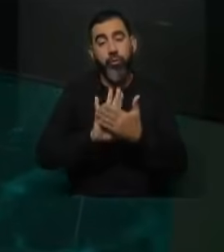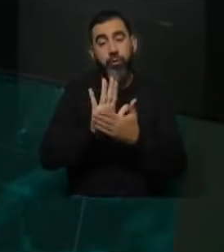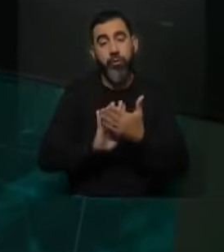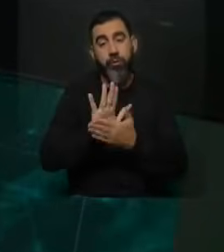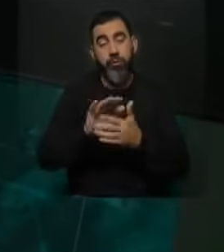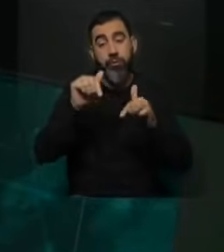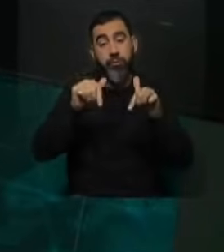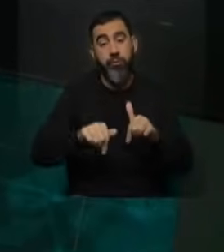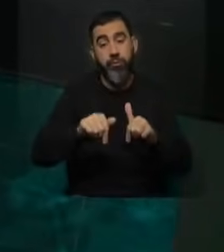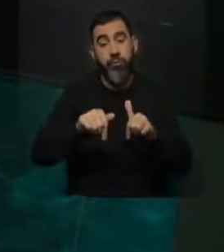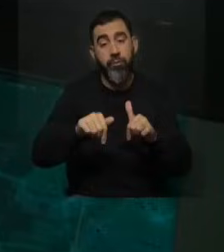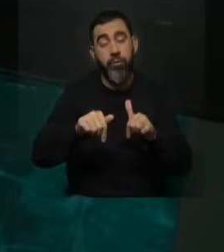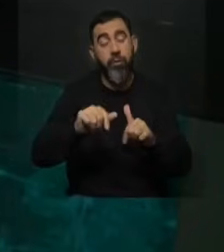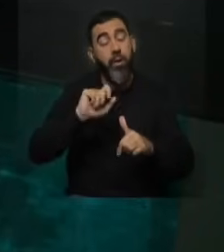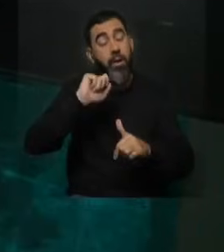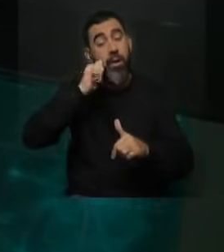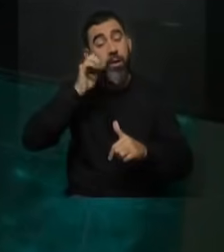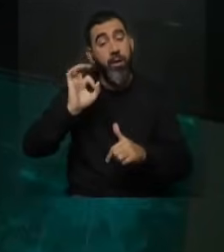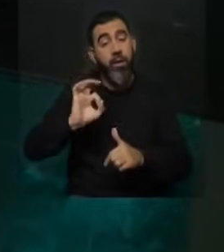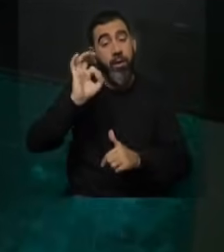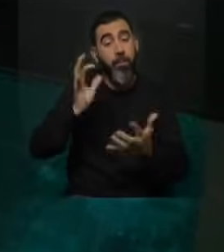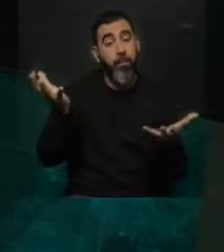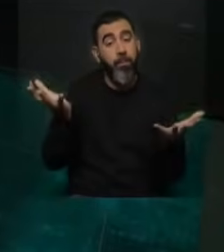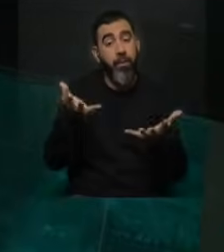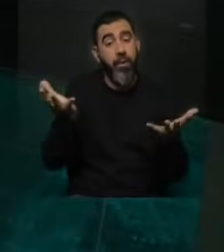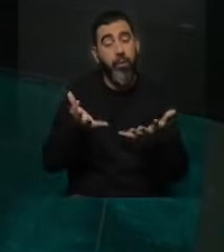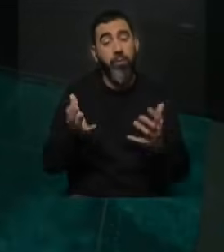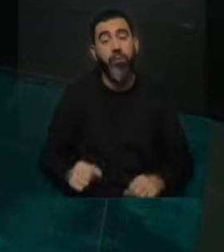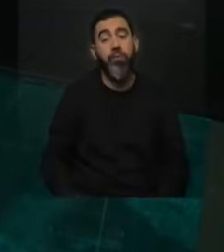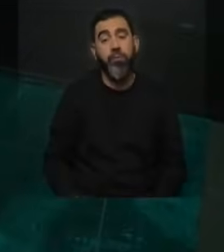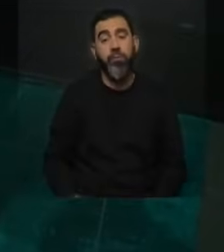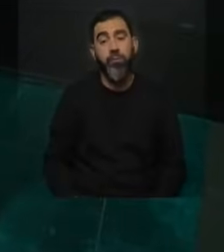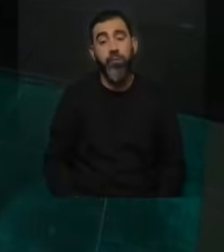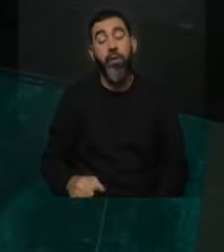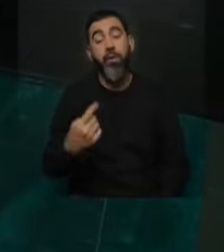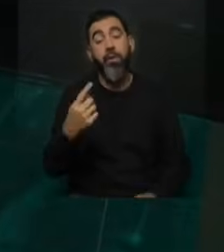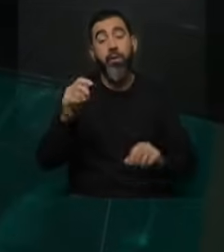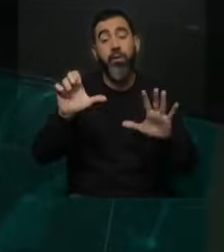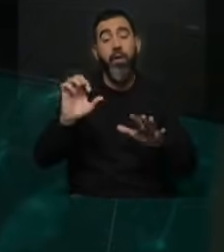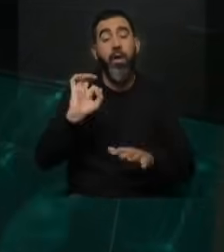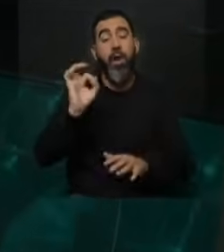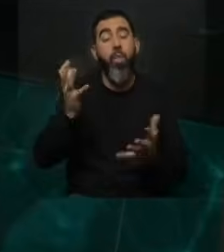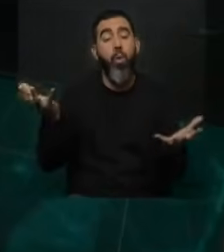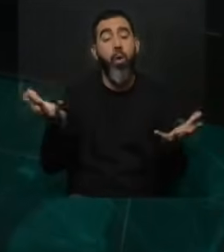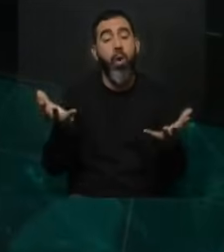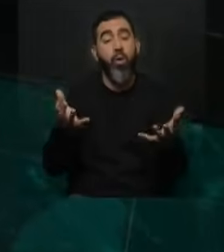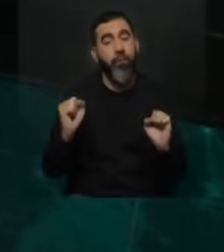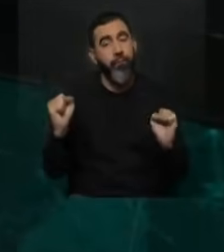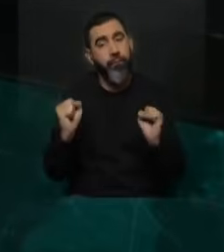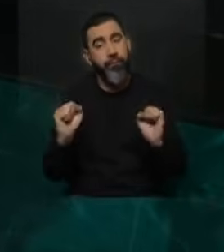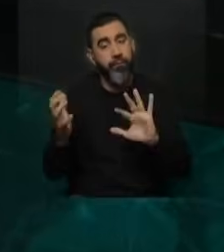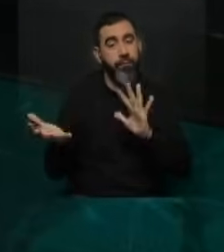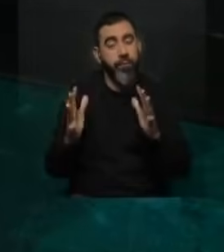noticias una temperatura agradable a esta hora Rafa taroco ya me va a decir 16 me dij fresco casi fresco